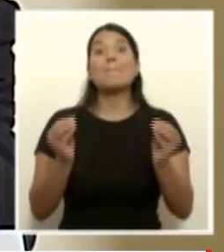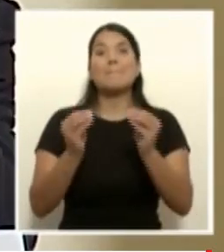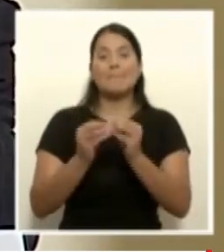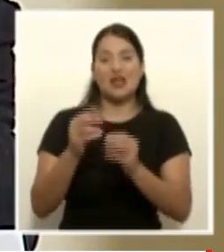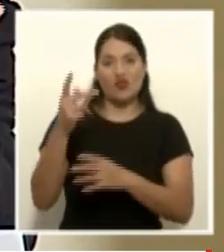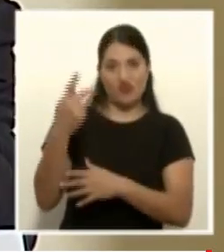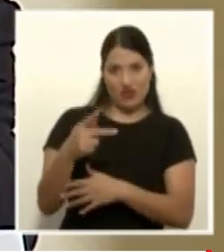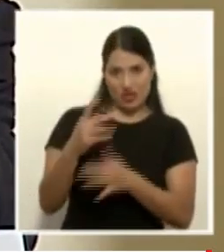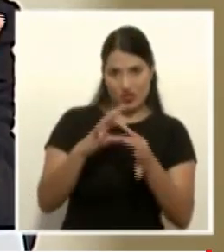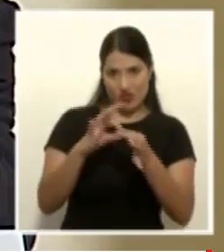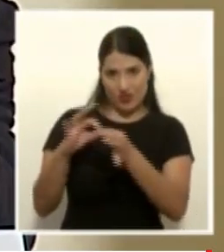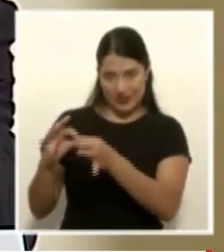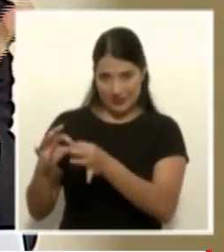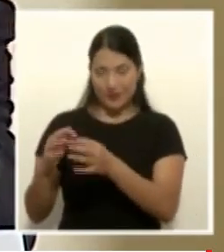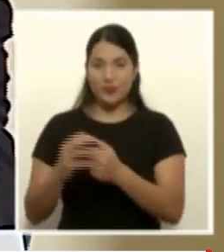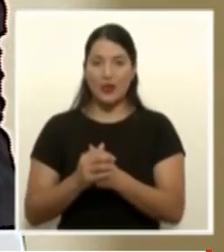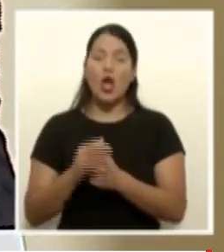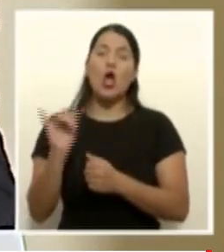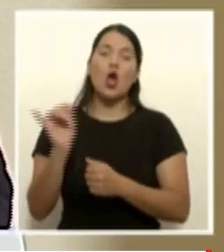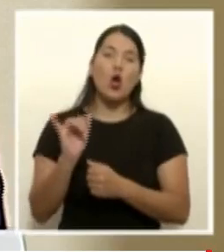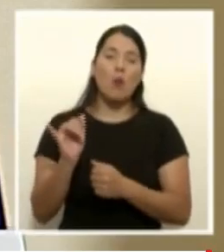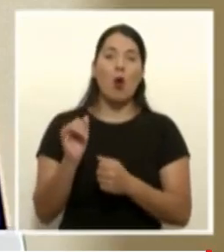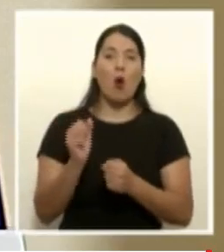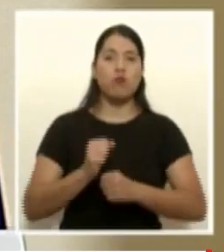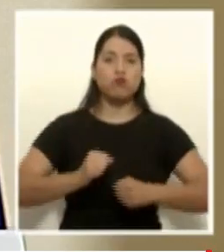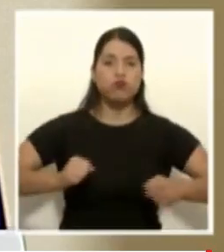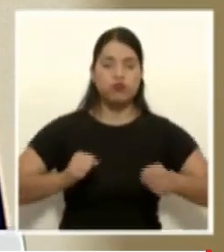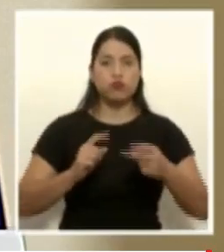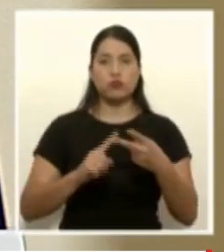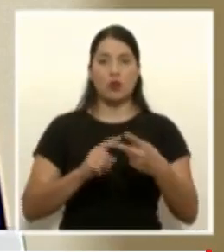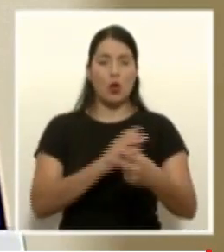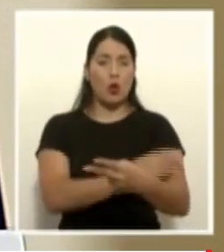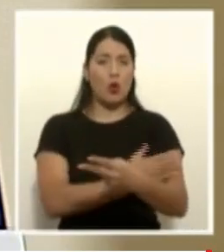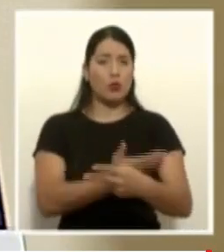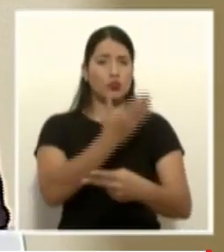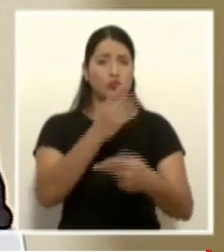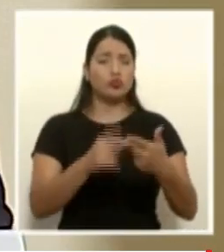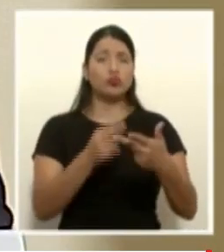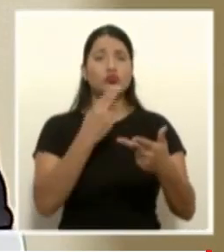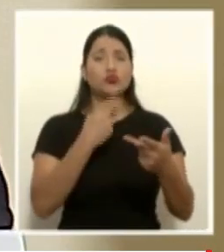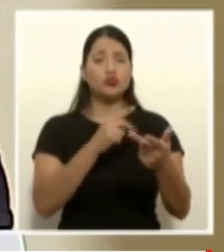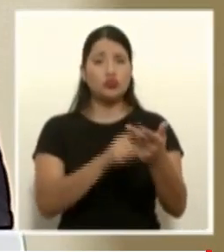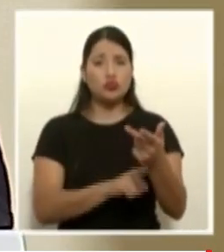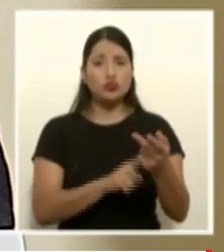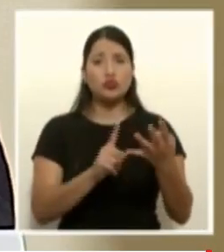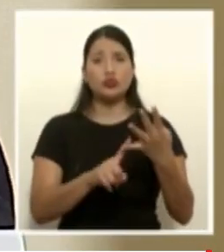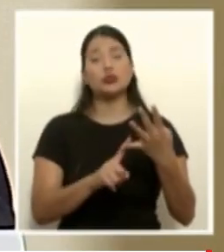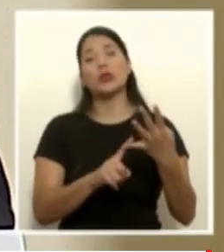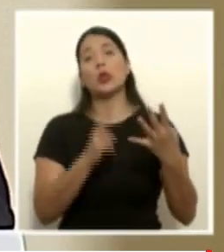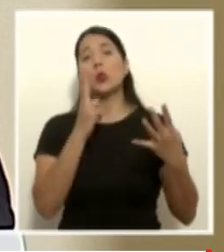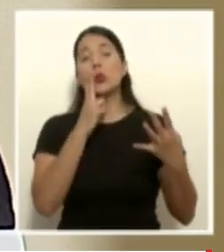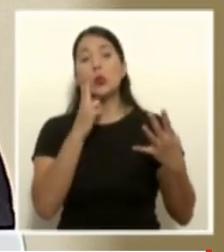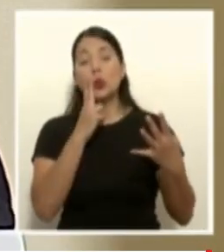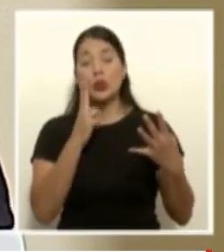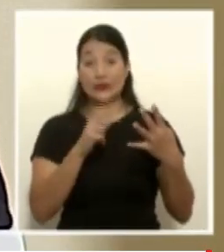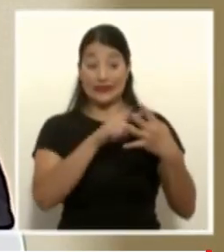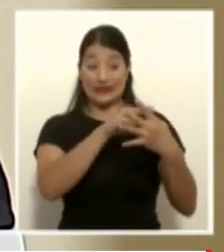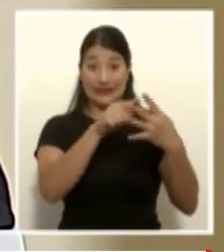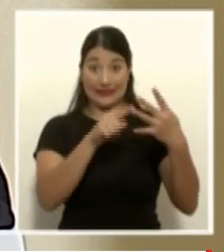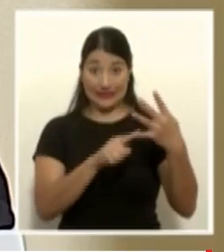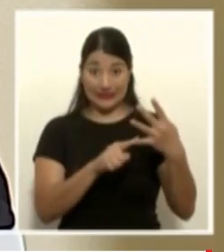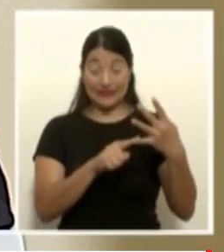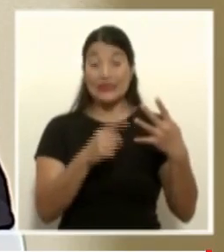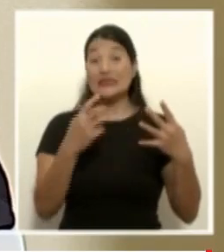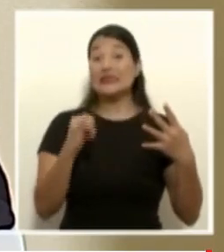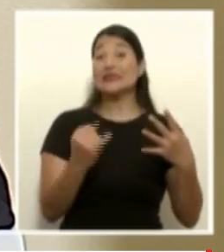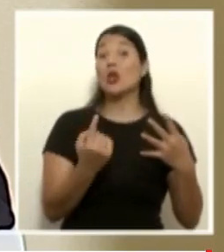¿verdad? Hipertensión, diabetes, tabaquismo, obesidad. Si en cualquiera de estos factores de riesgo una persona